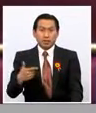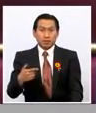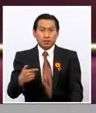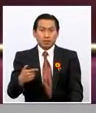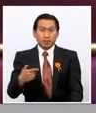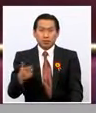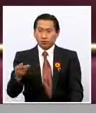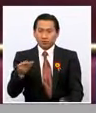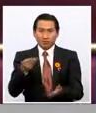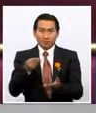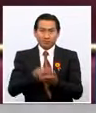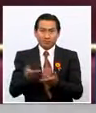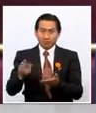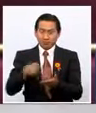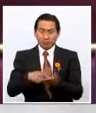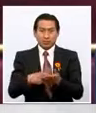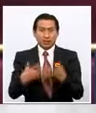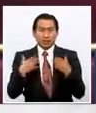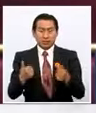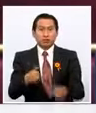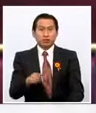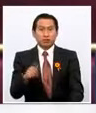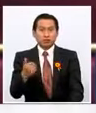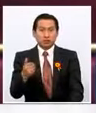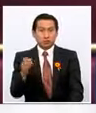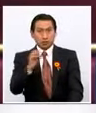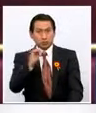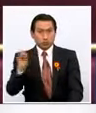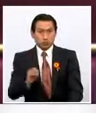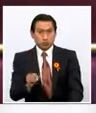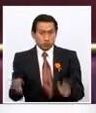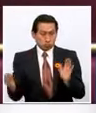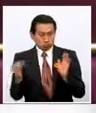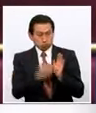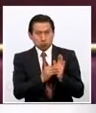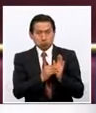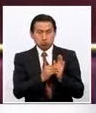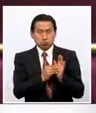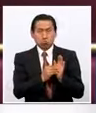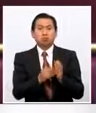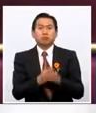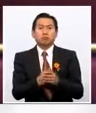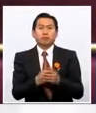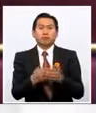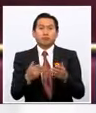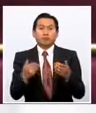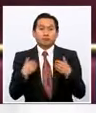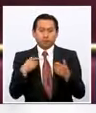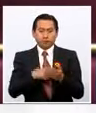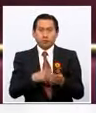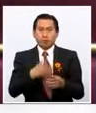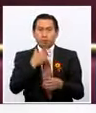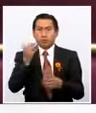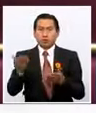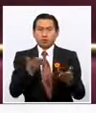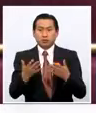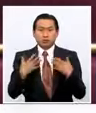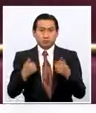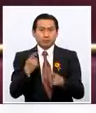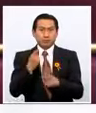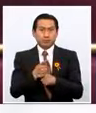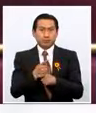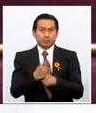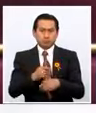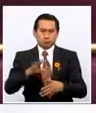gasto en salud del 10 por ciento vamos a tener uno de los mejores servicios de salud del